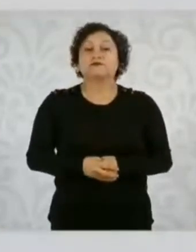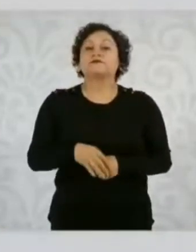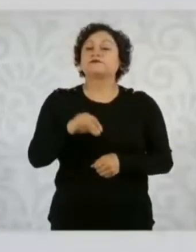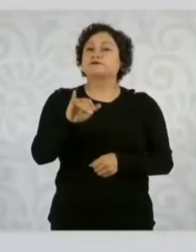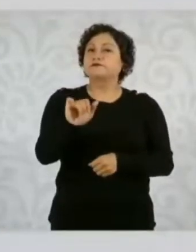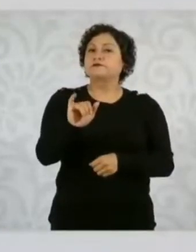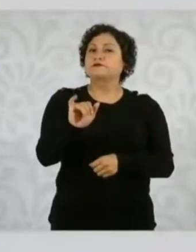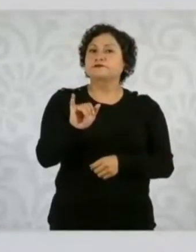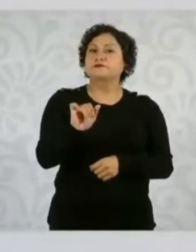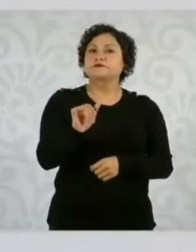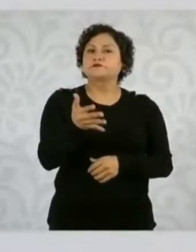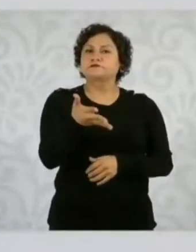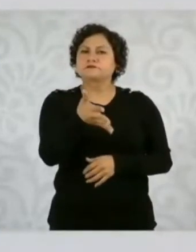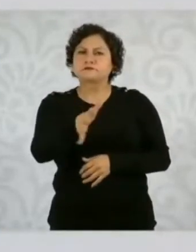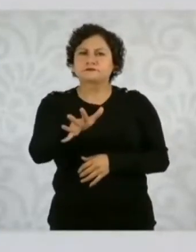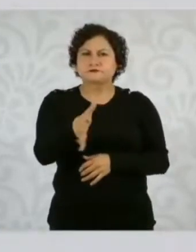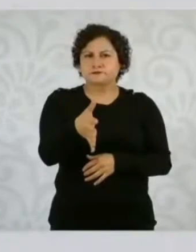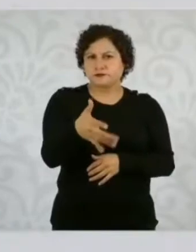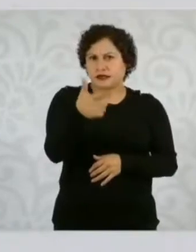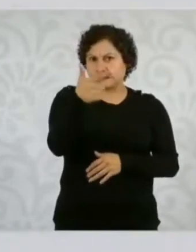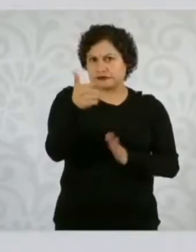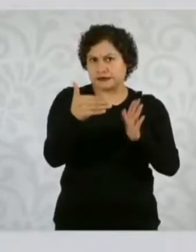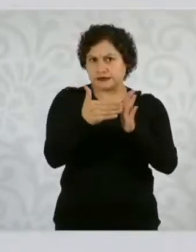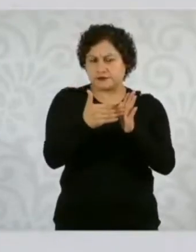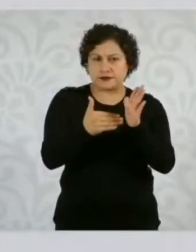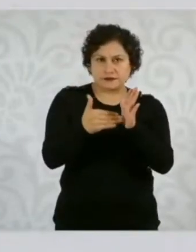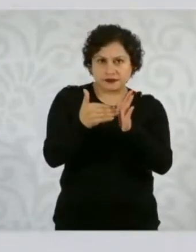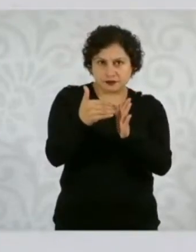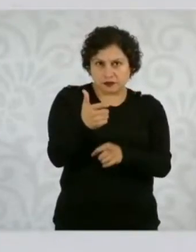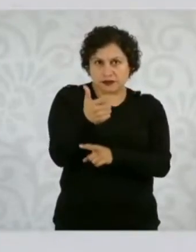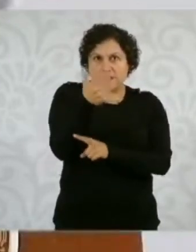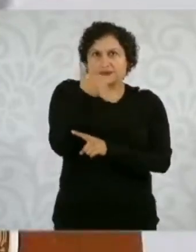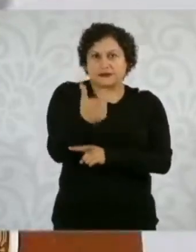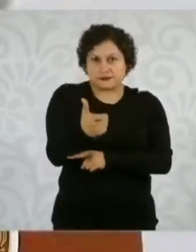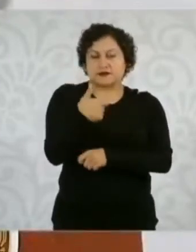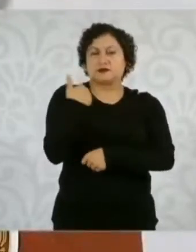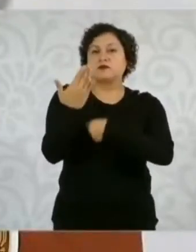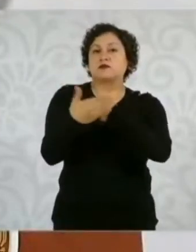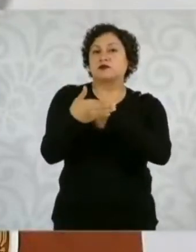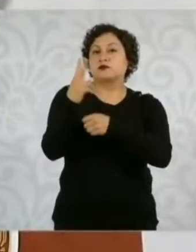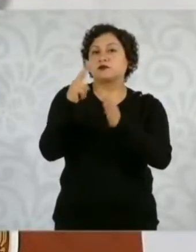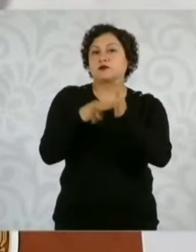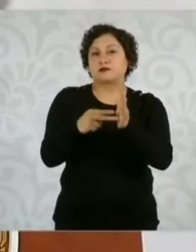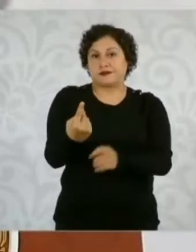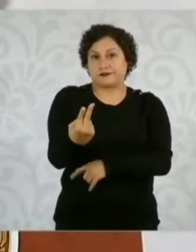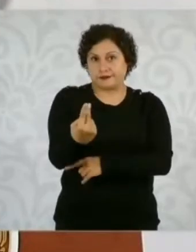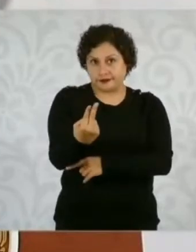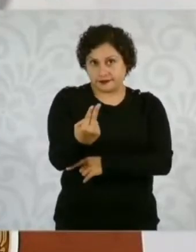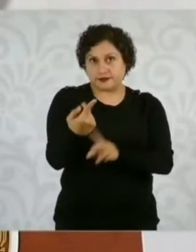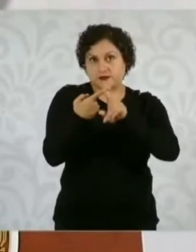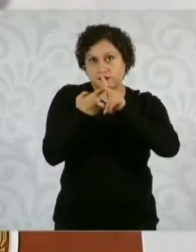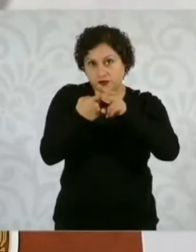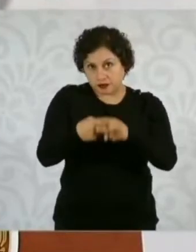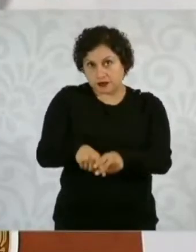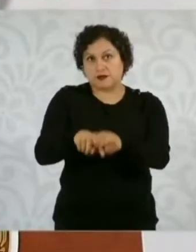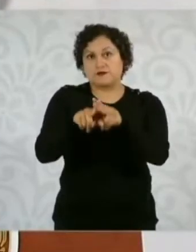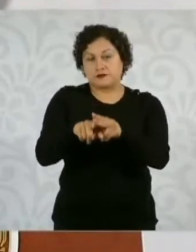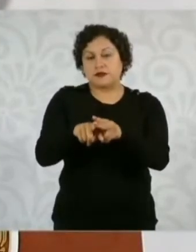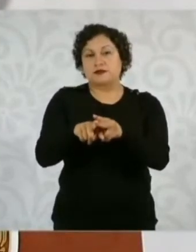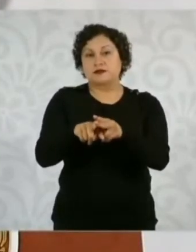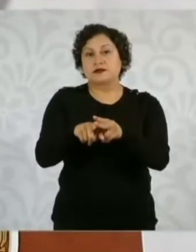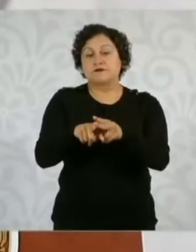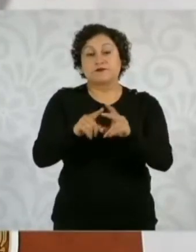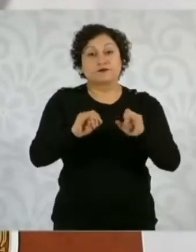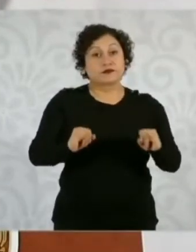cerca de 7,000 millones de pesos a partir del 2025. Una parte lo aporta el